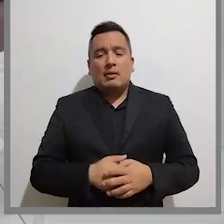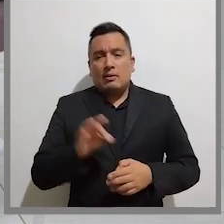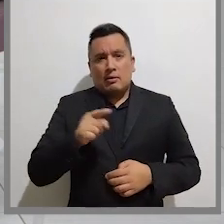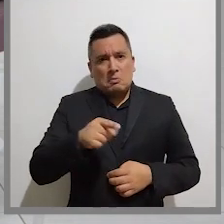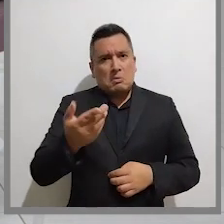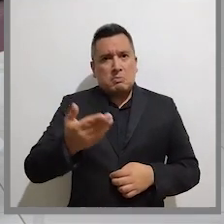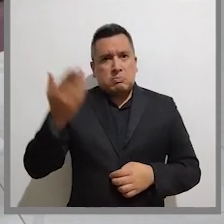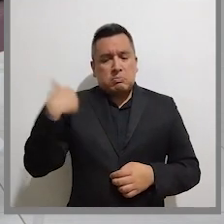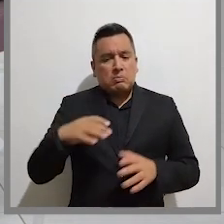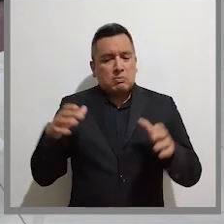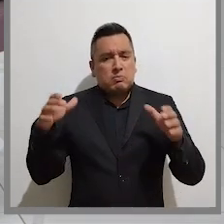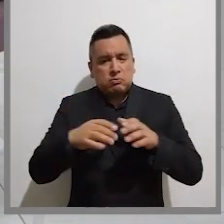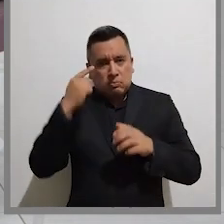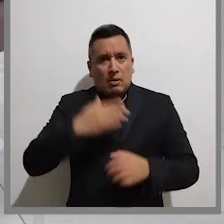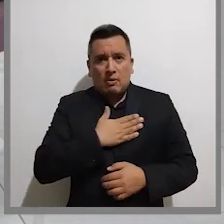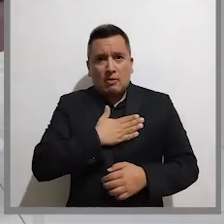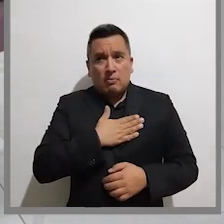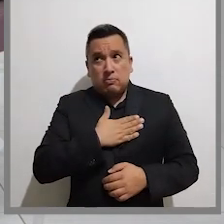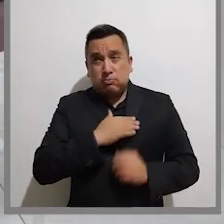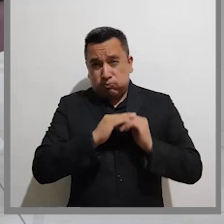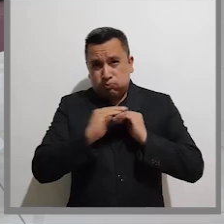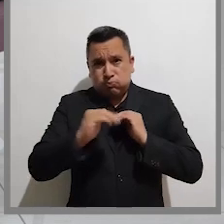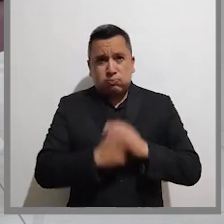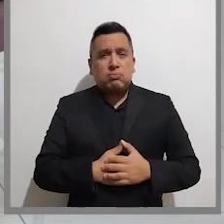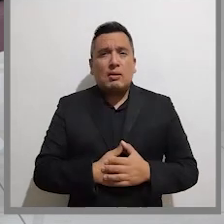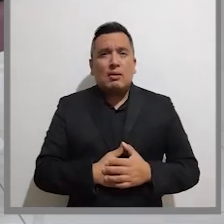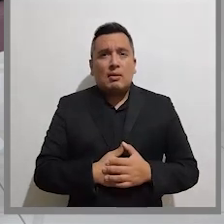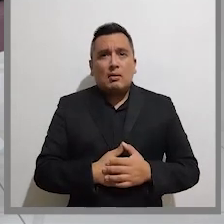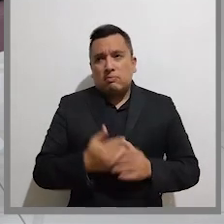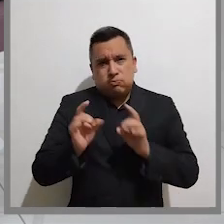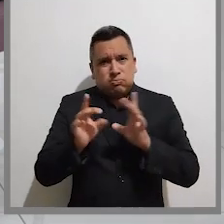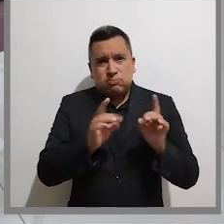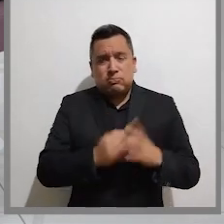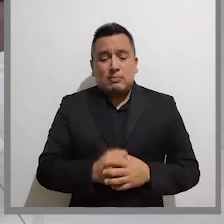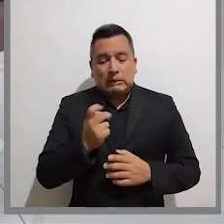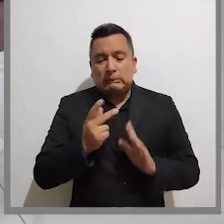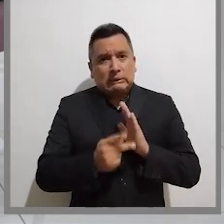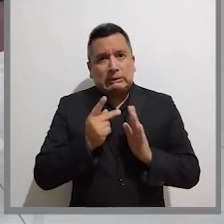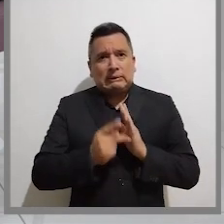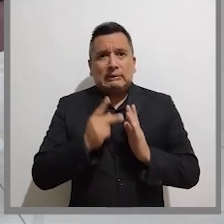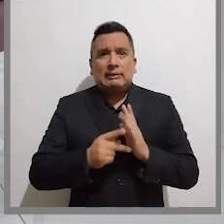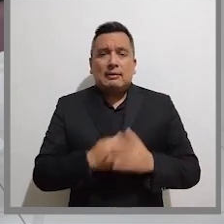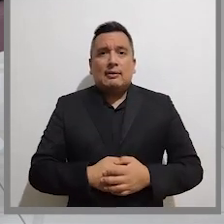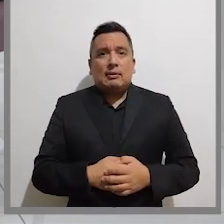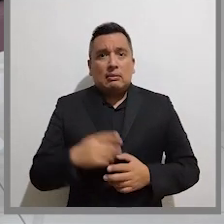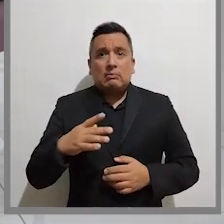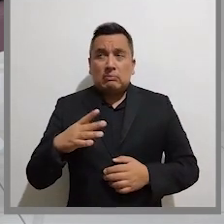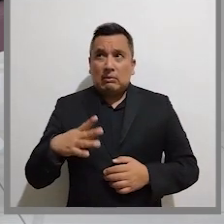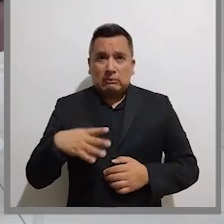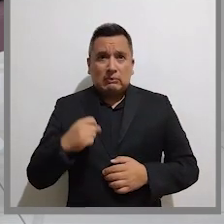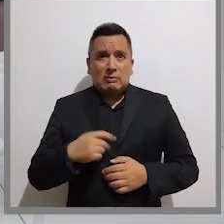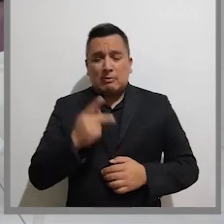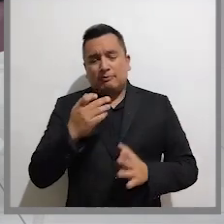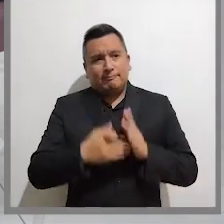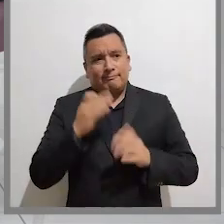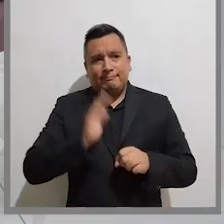vivirlo a ustedes en la Comisión de Paridad en el pasado proceso electoral. Y bueno, es algo recurrente en donde se ha hecho trabajo, pero sigue